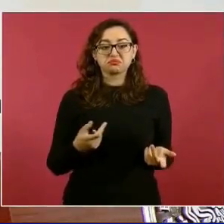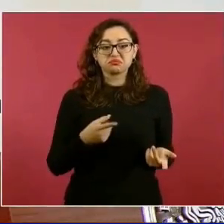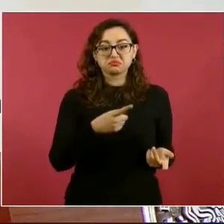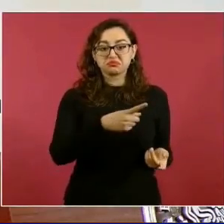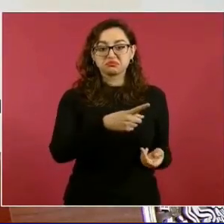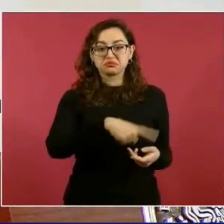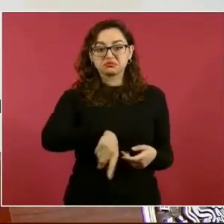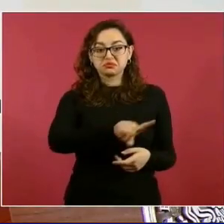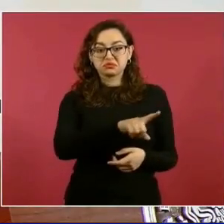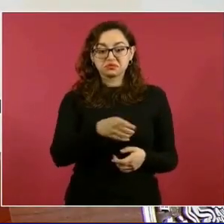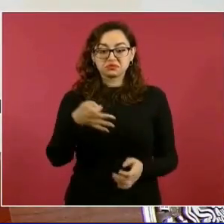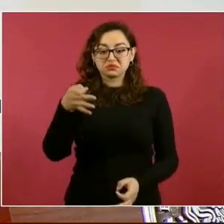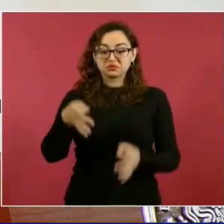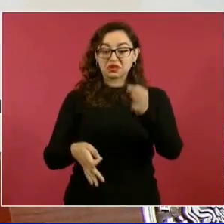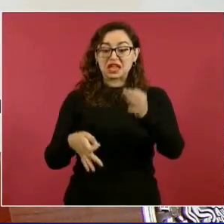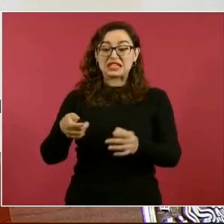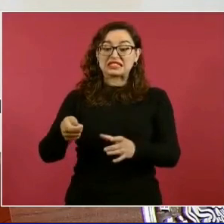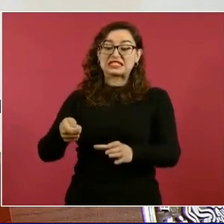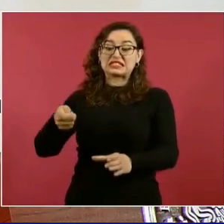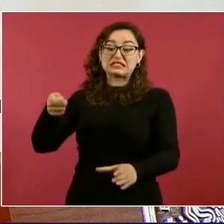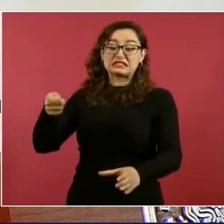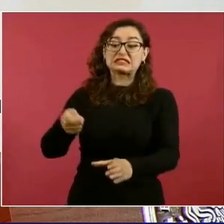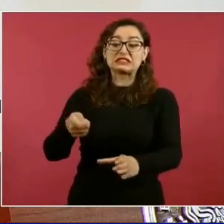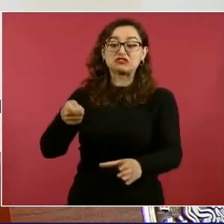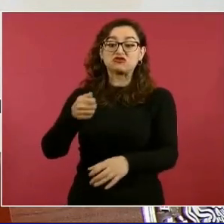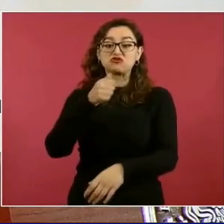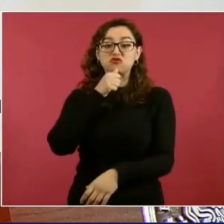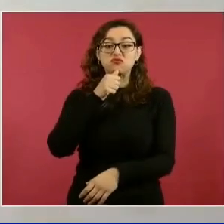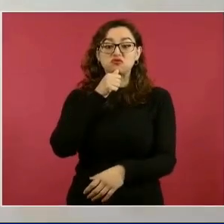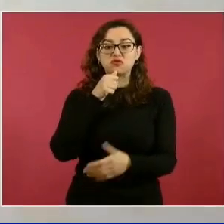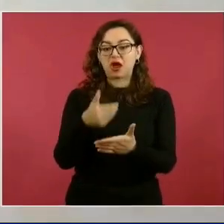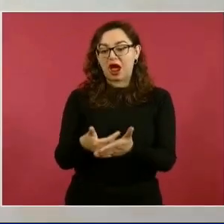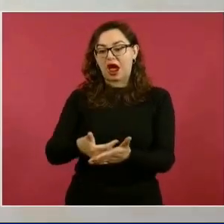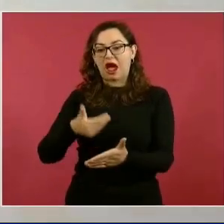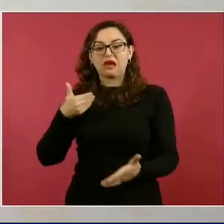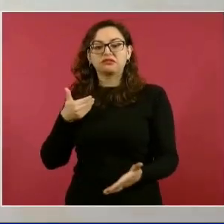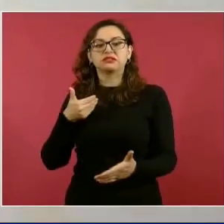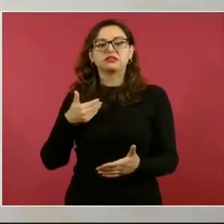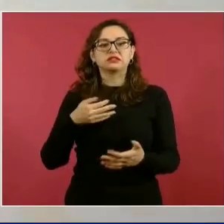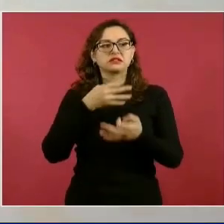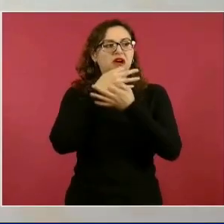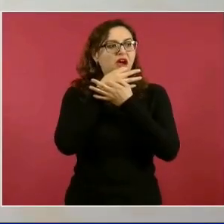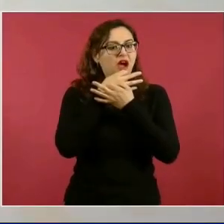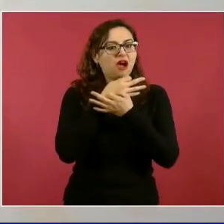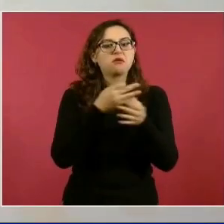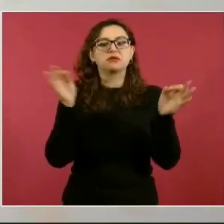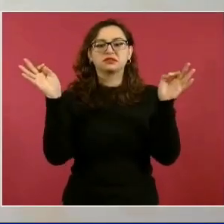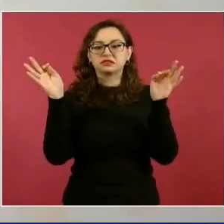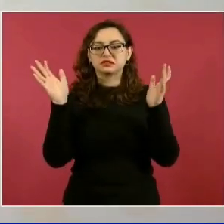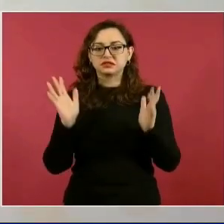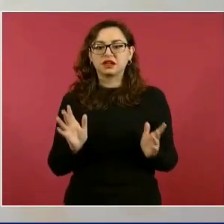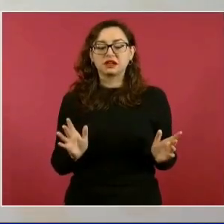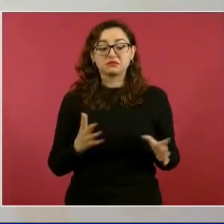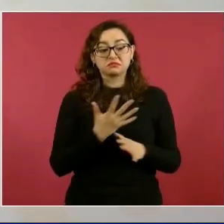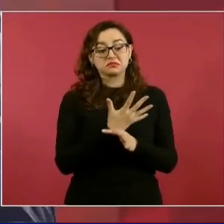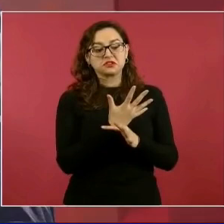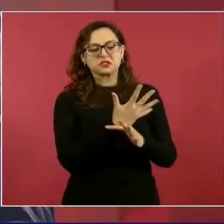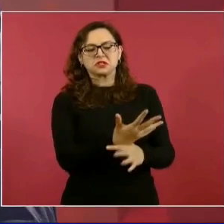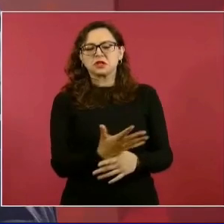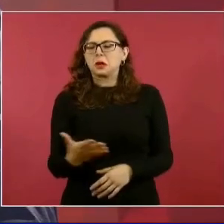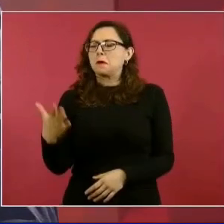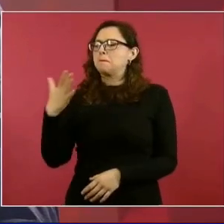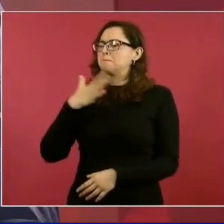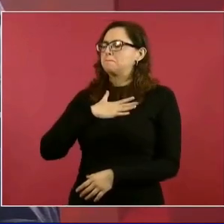publicar antes, ahora ya no. Decía, no tengo a ningún cliente en la cárcel.